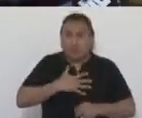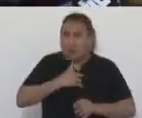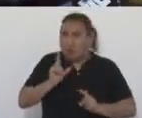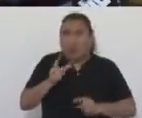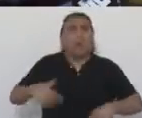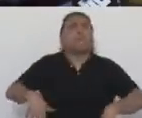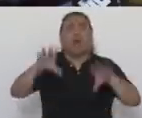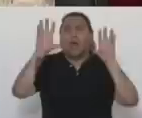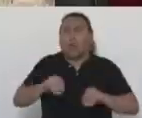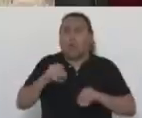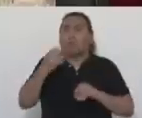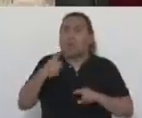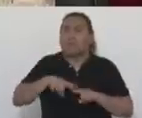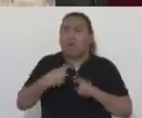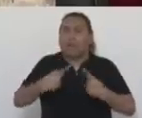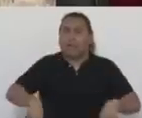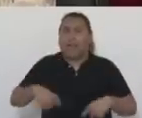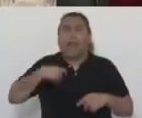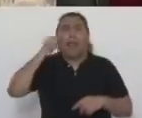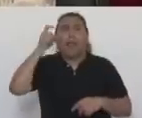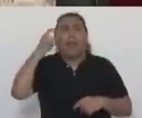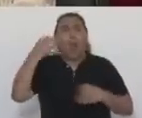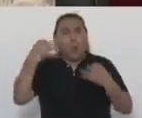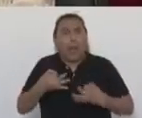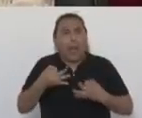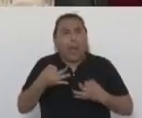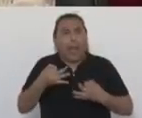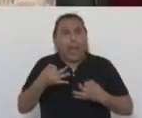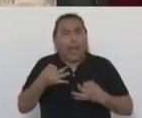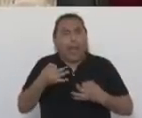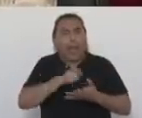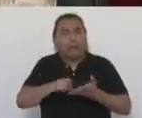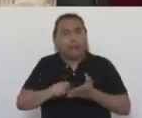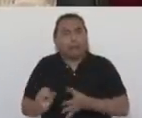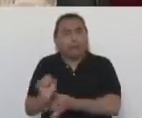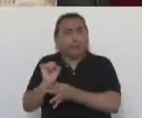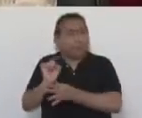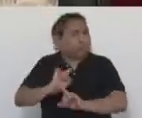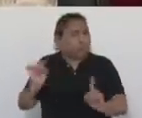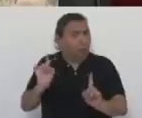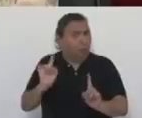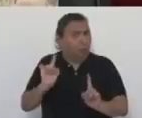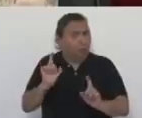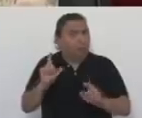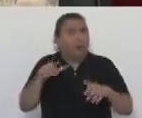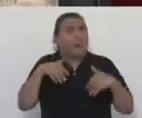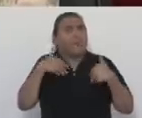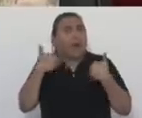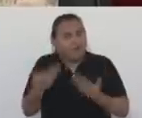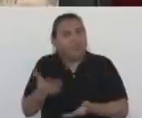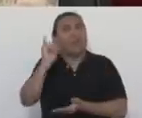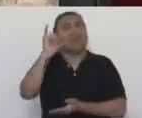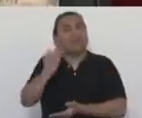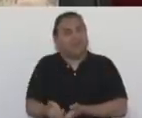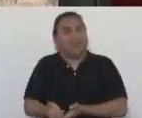Porque en política, las buenas ideas no tienen dueños, tienen beneficiarios. Repito, las buenas ideas no